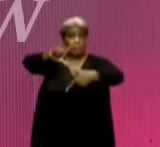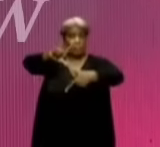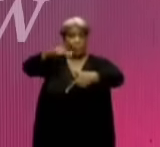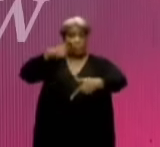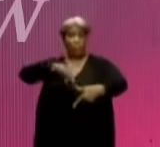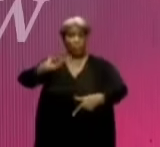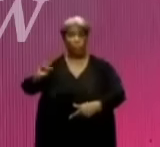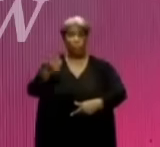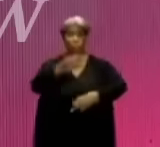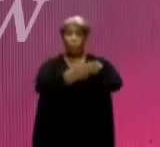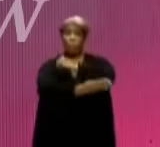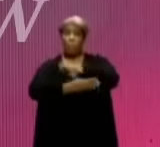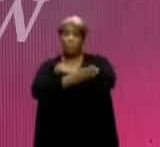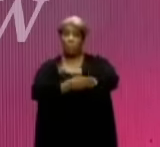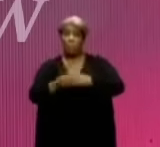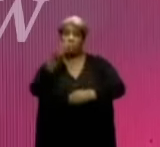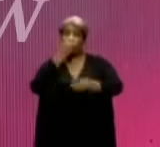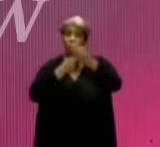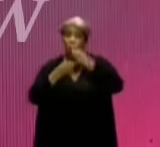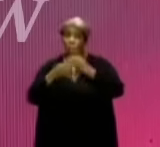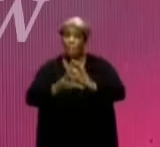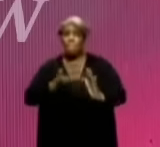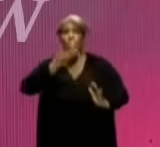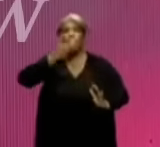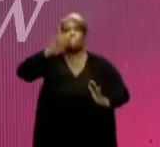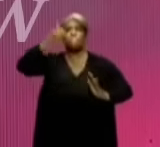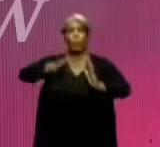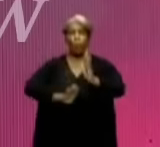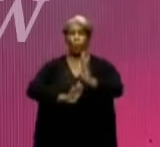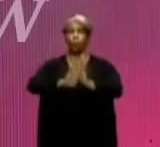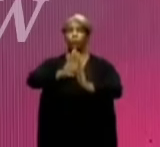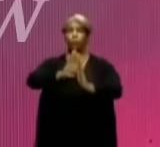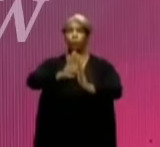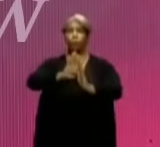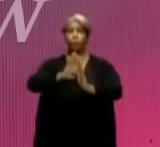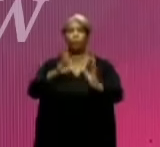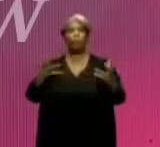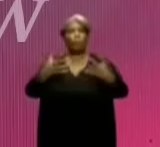cuya alimentación mejoró según la FAO, me parece que